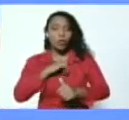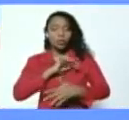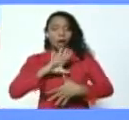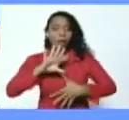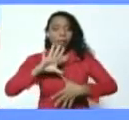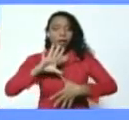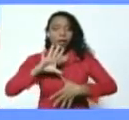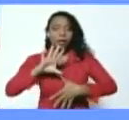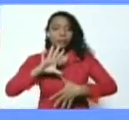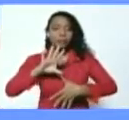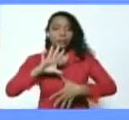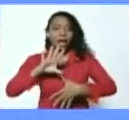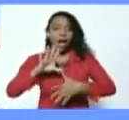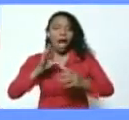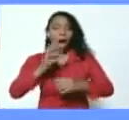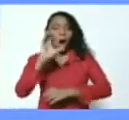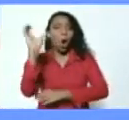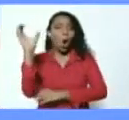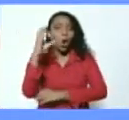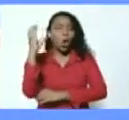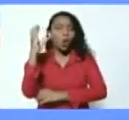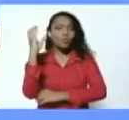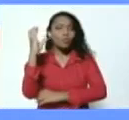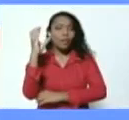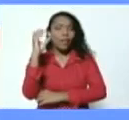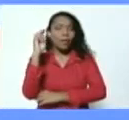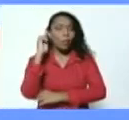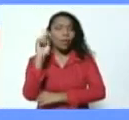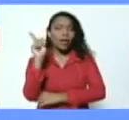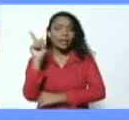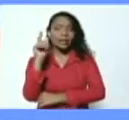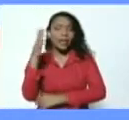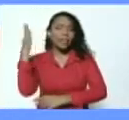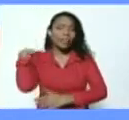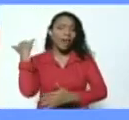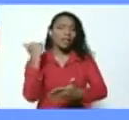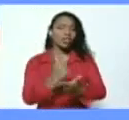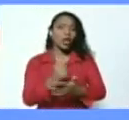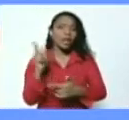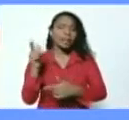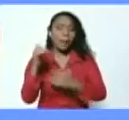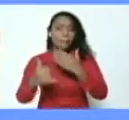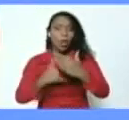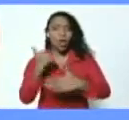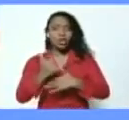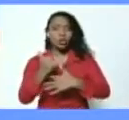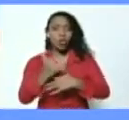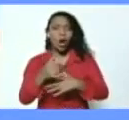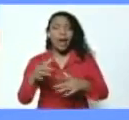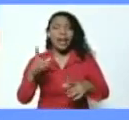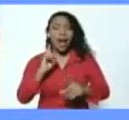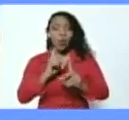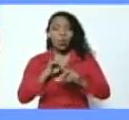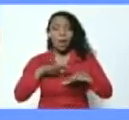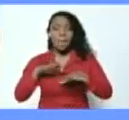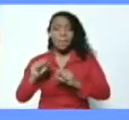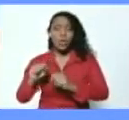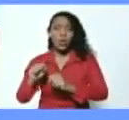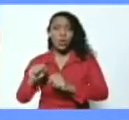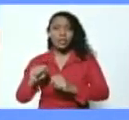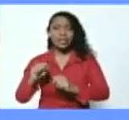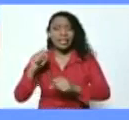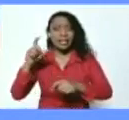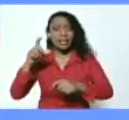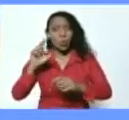nuestroamericano, la Colombia de Bolívar, fue traicionado ese proyecto. Y las oligarquías criollas